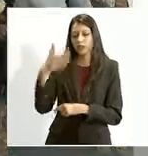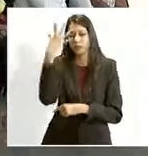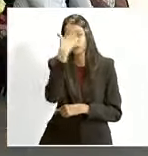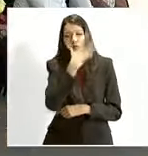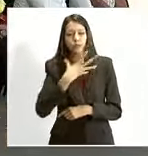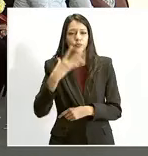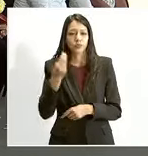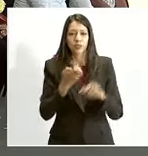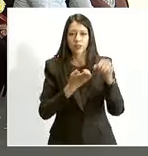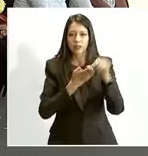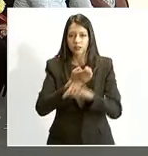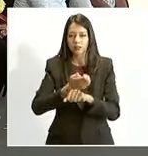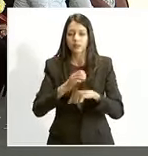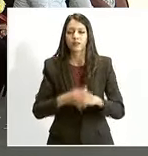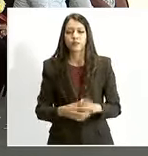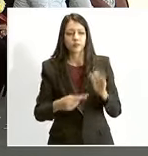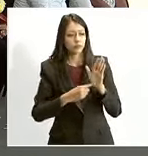adelante